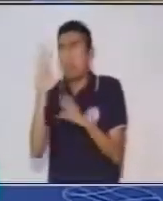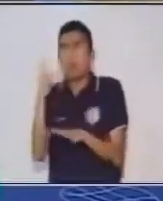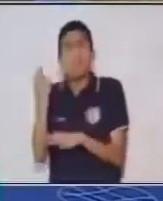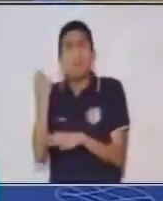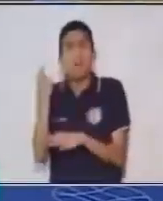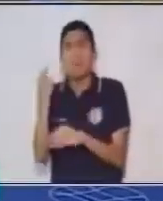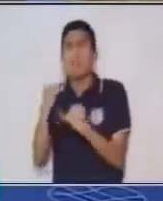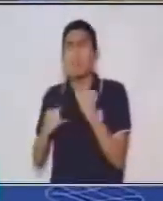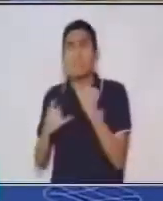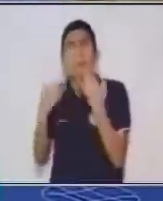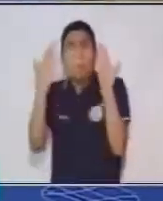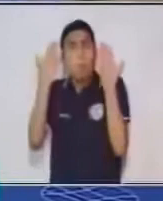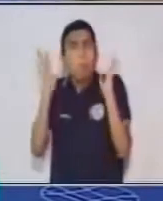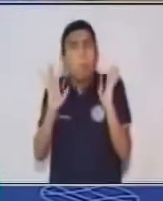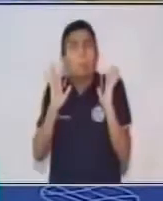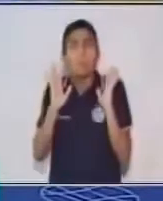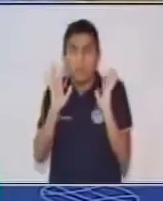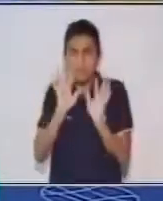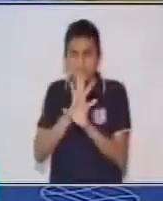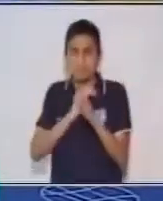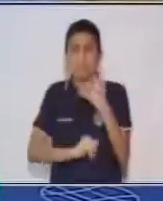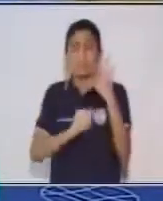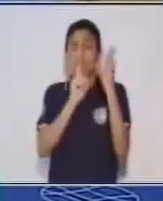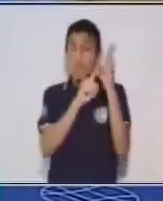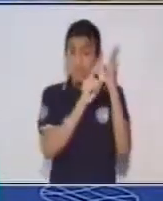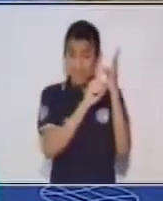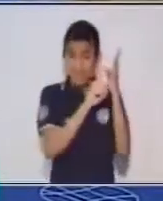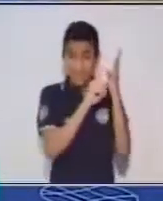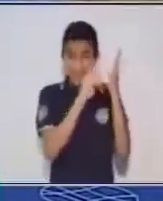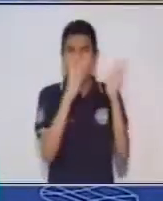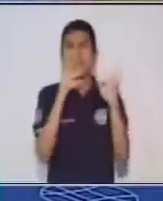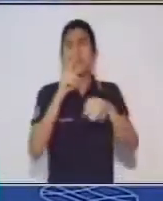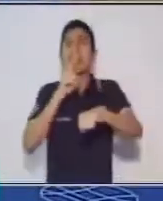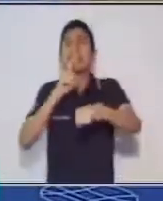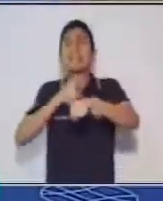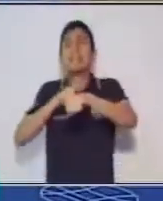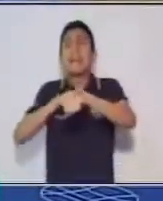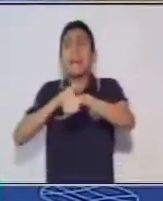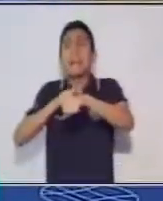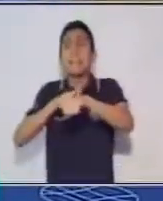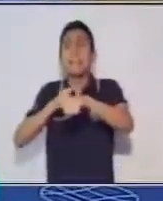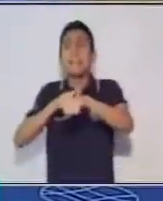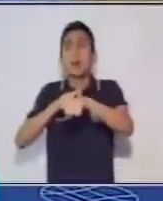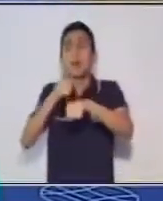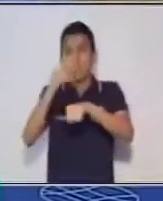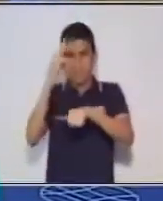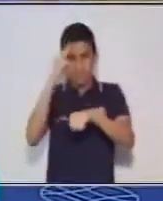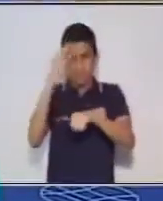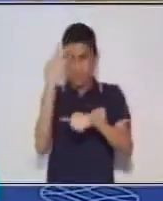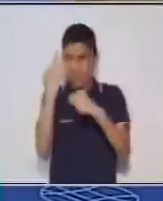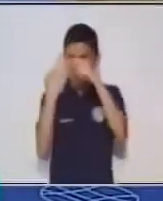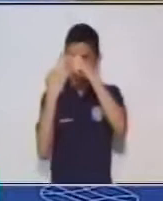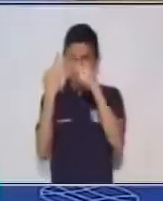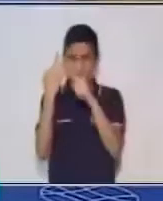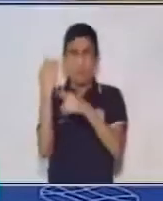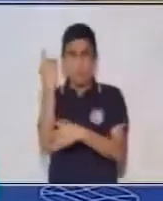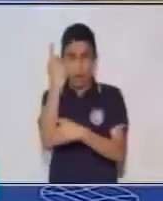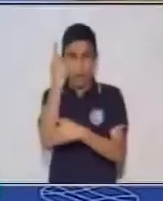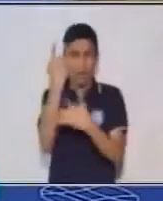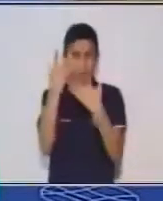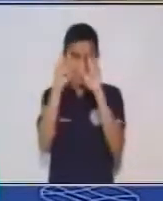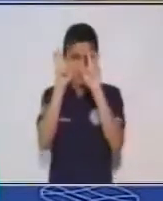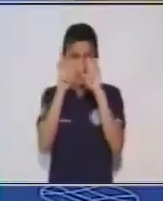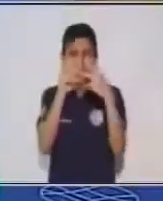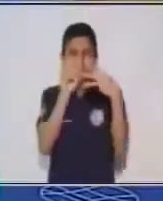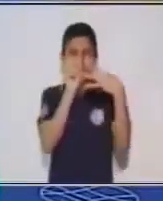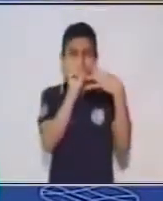que sucedieron. Y por último, los tiempos, que son los 3 principales, de ahí se desprenden los demás